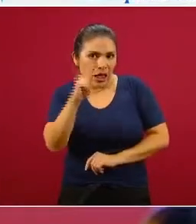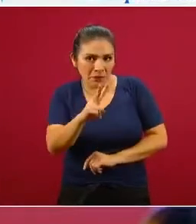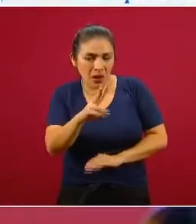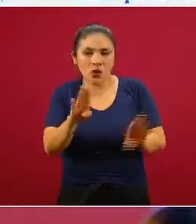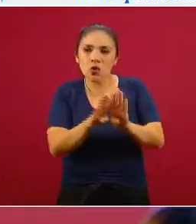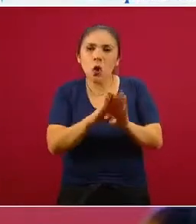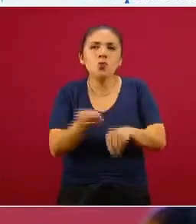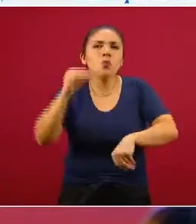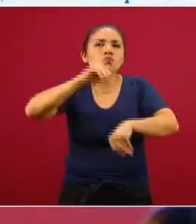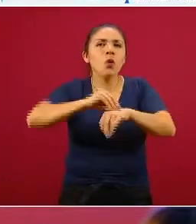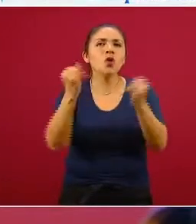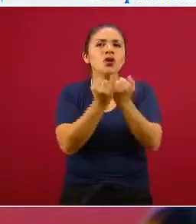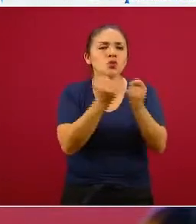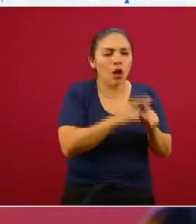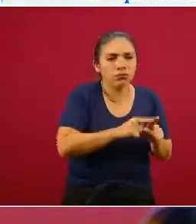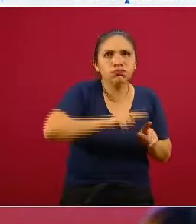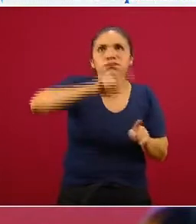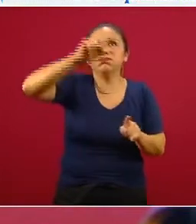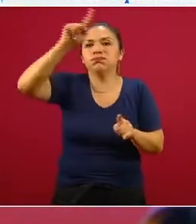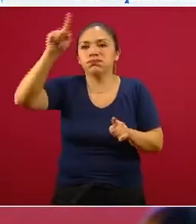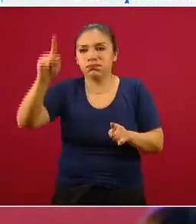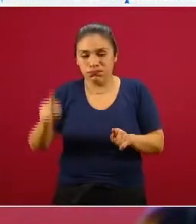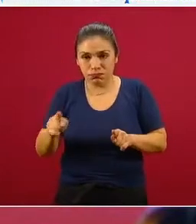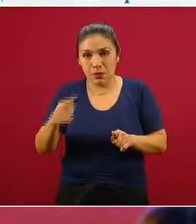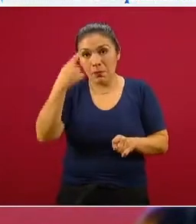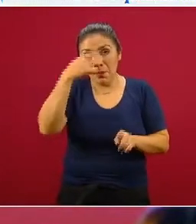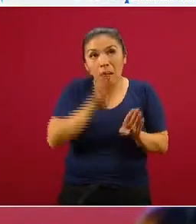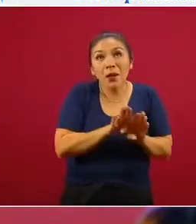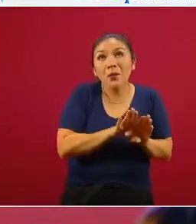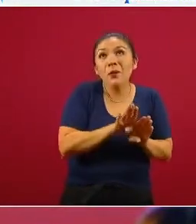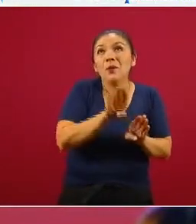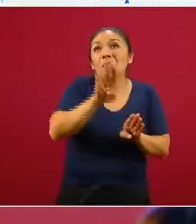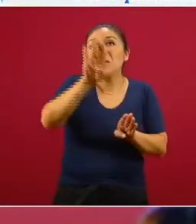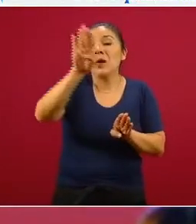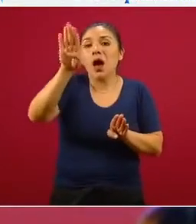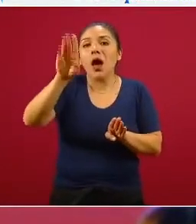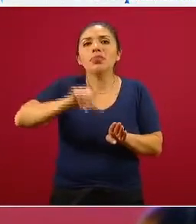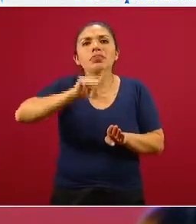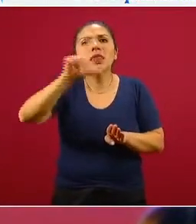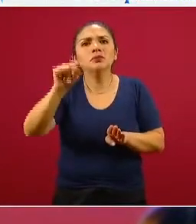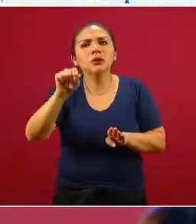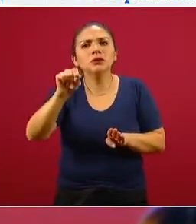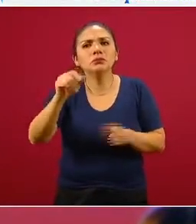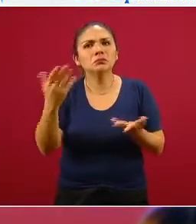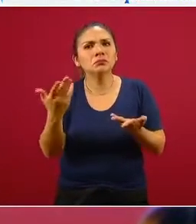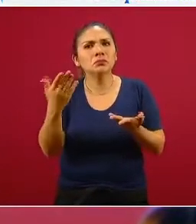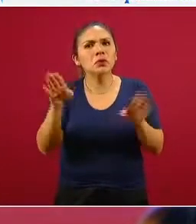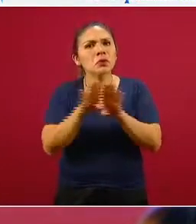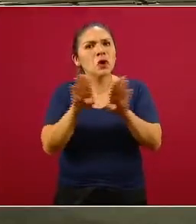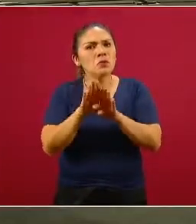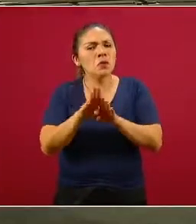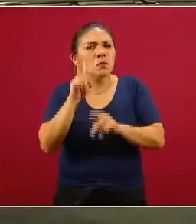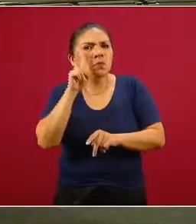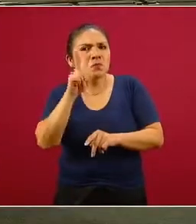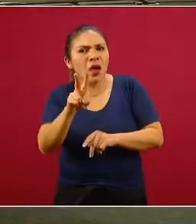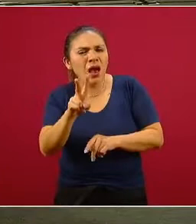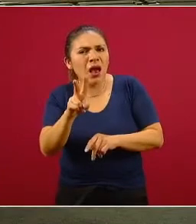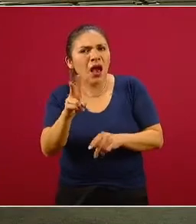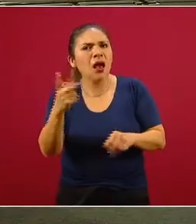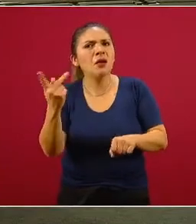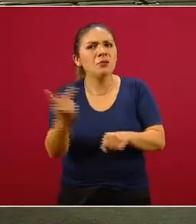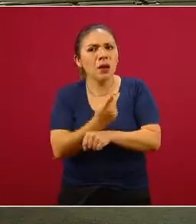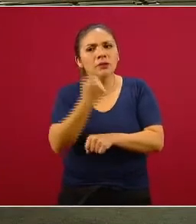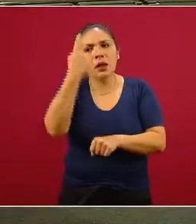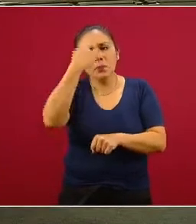un comportamiento exponencial en el ascenso y luego algo parecido, aunque con más variantes, en